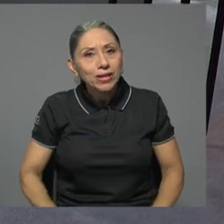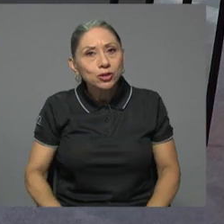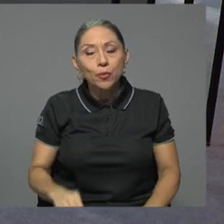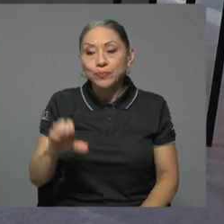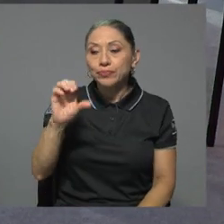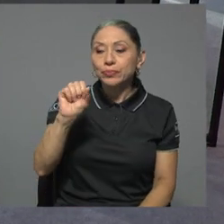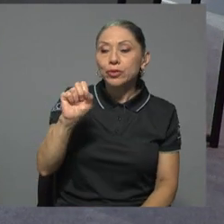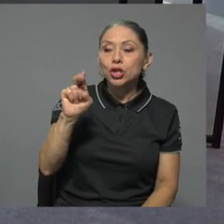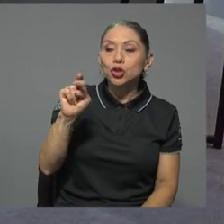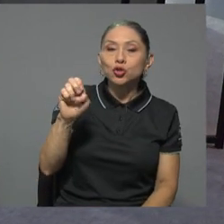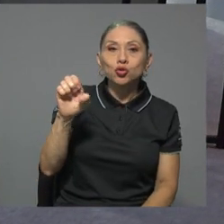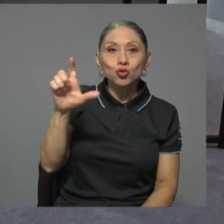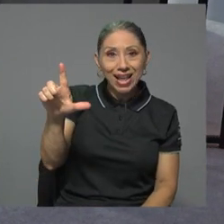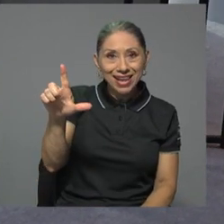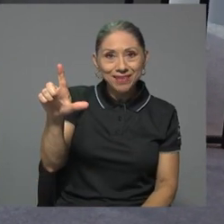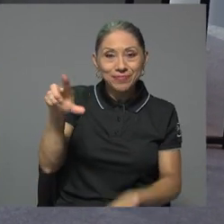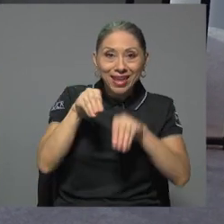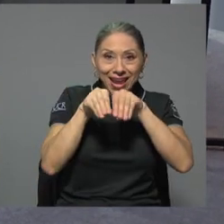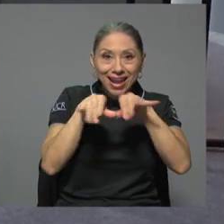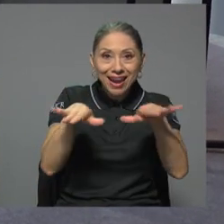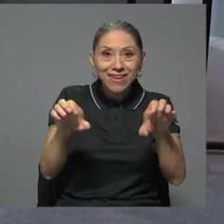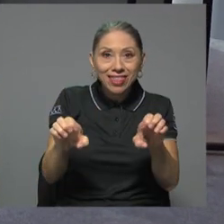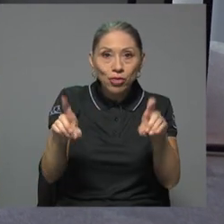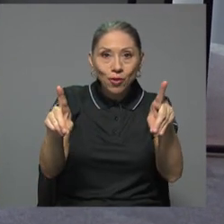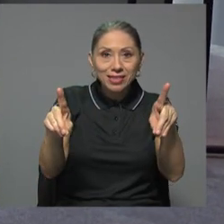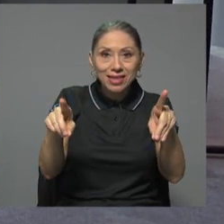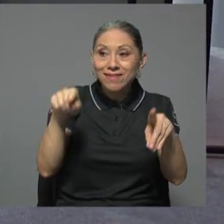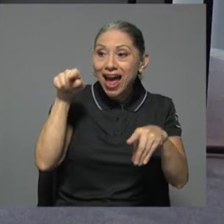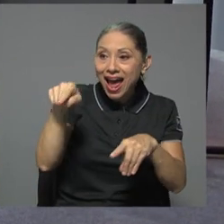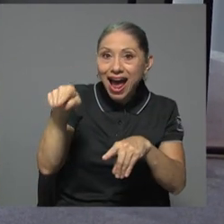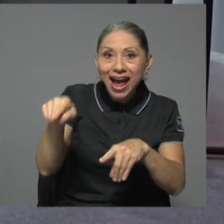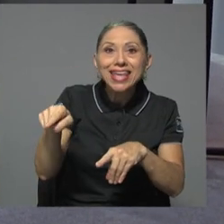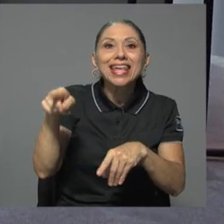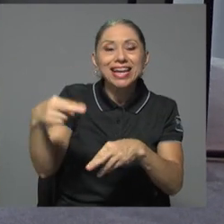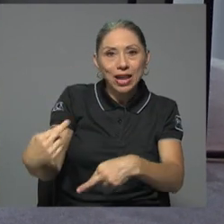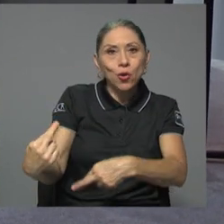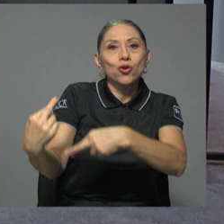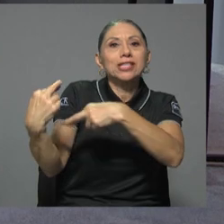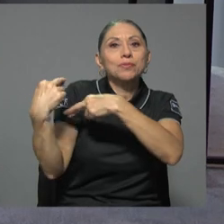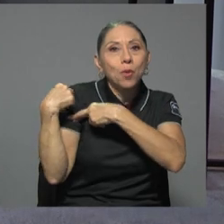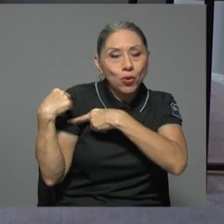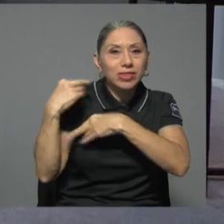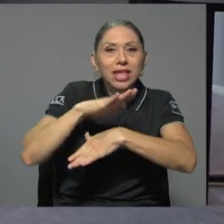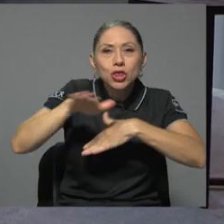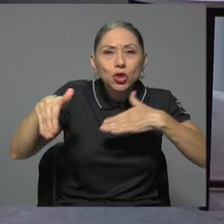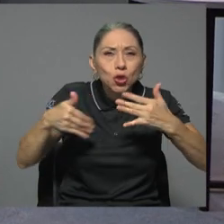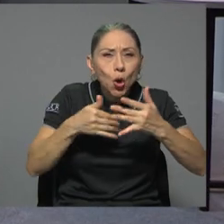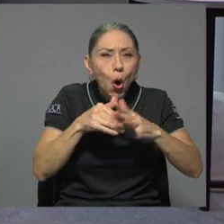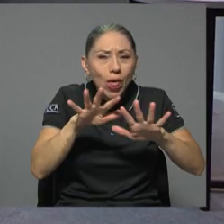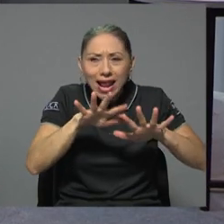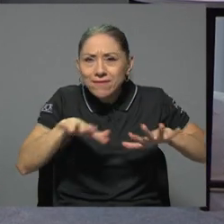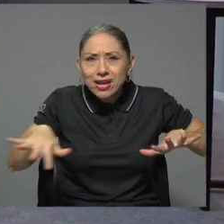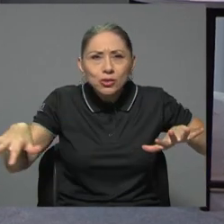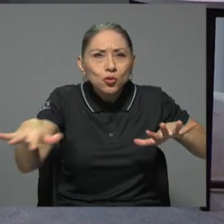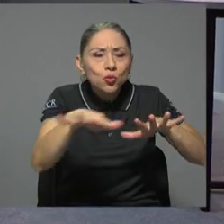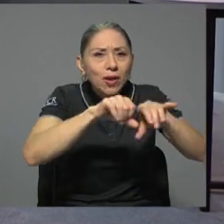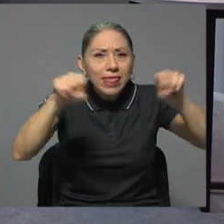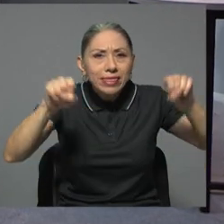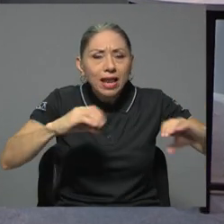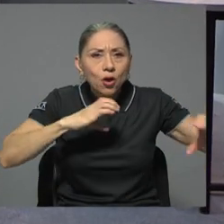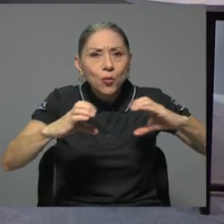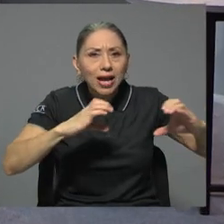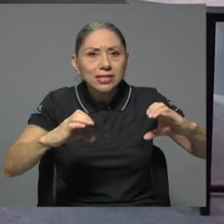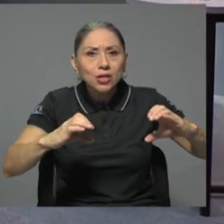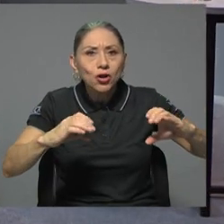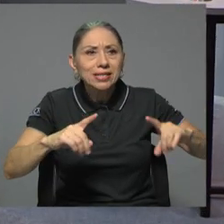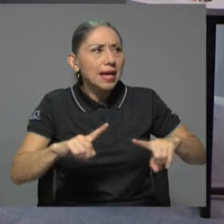en la red educativa le corresponde la infraestructura de telecomunicaciones se quedó corta pero no haber pero